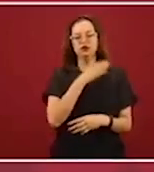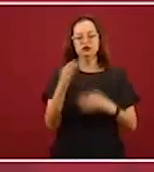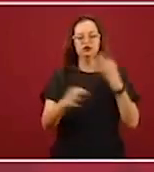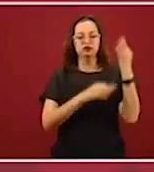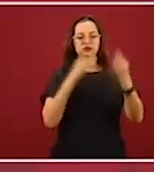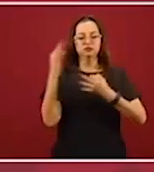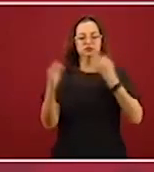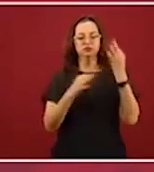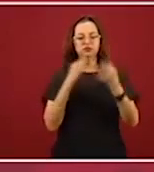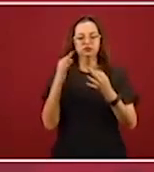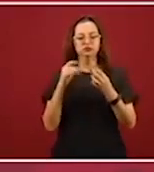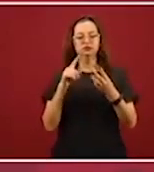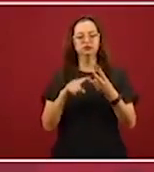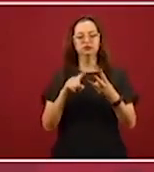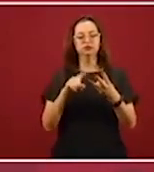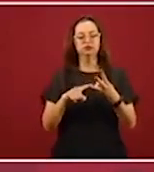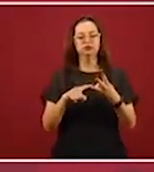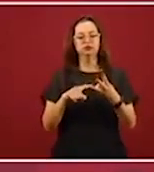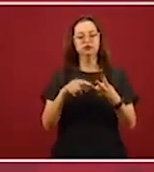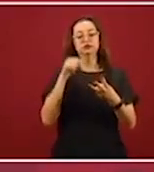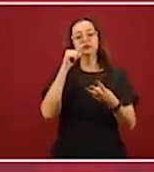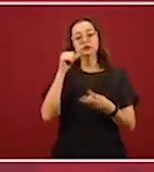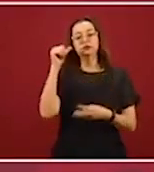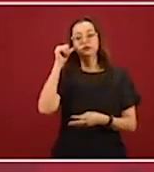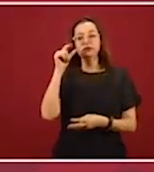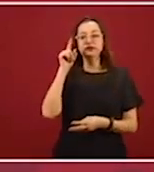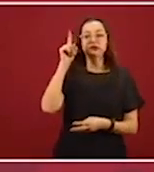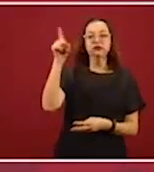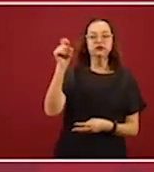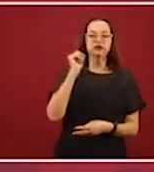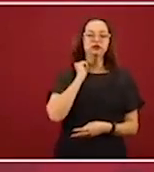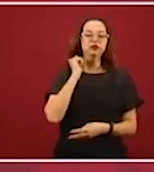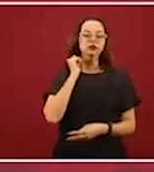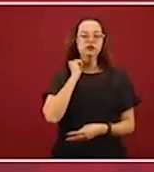es de que ayer el Senado aprobó